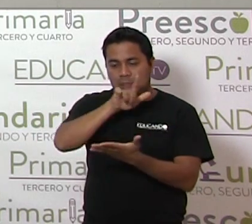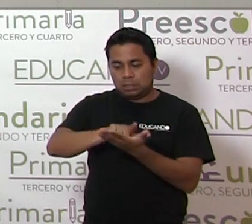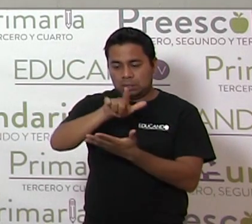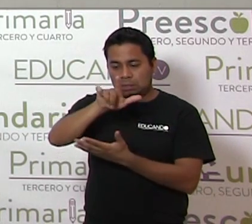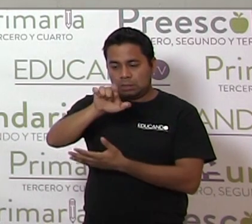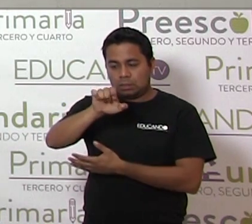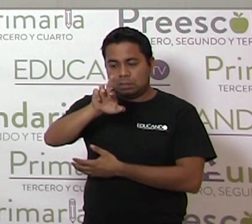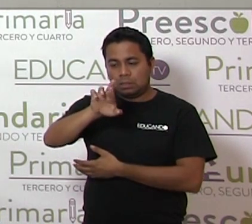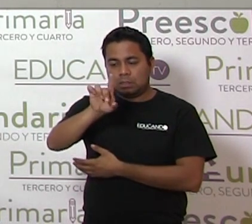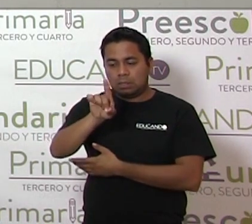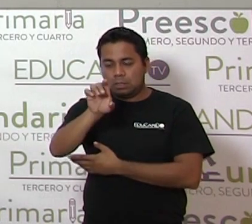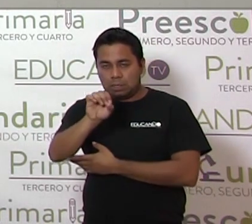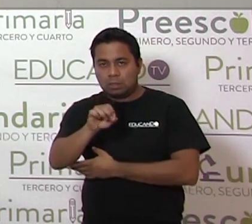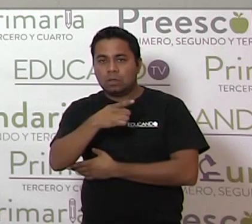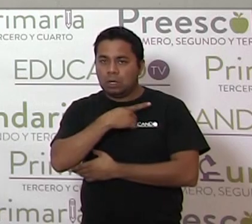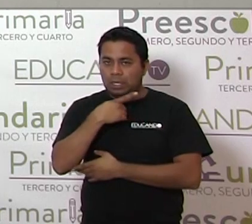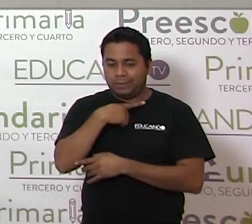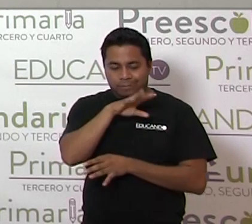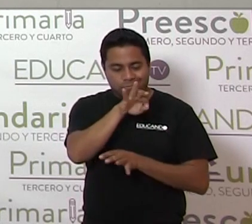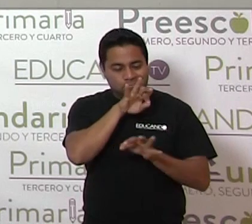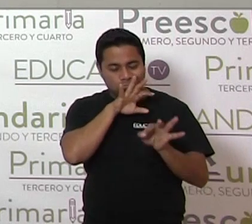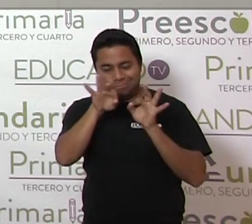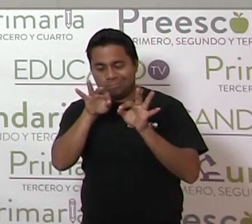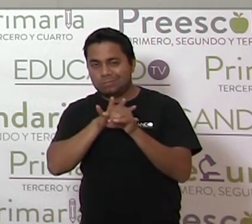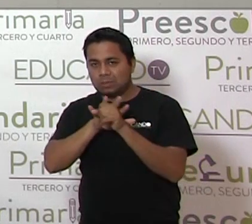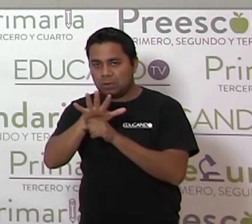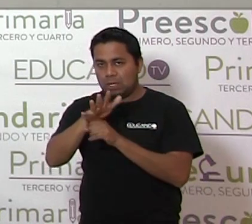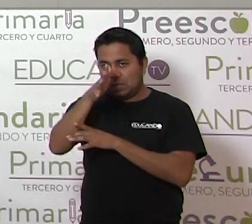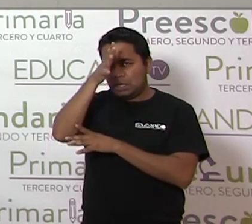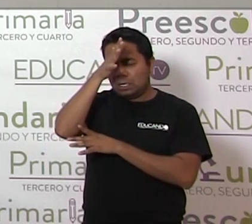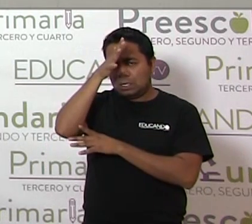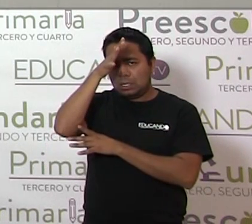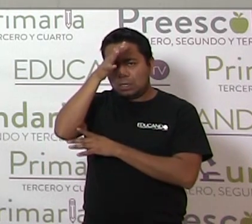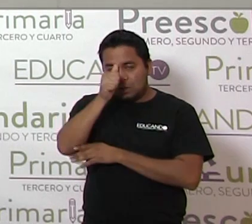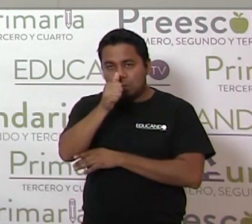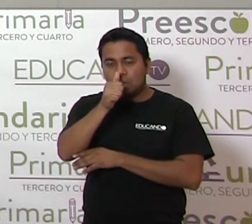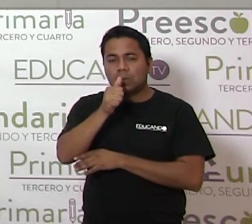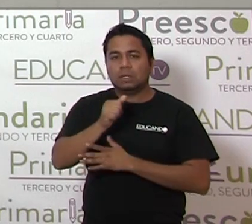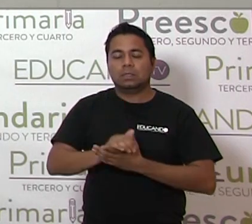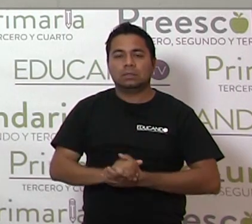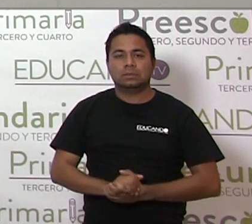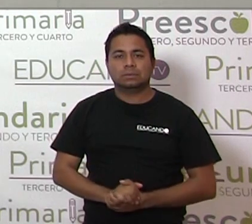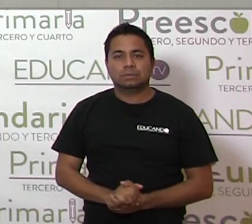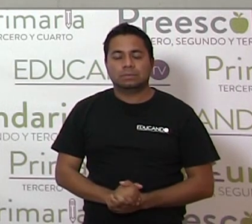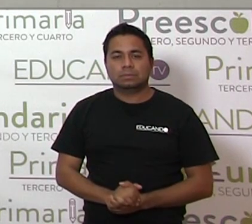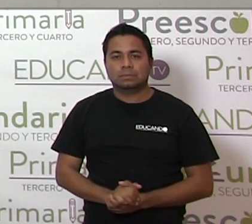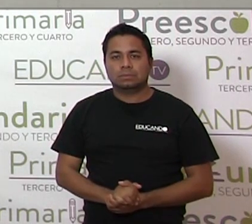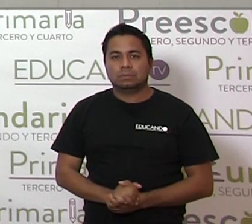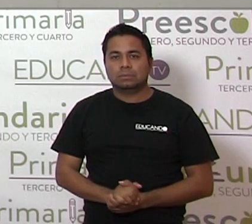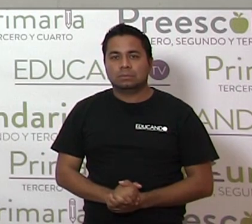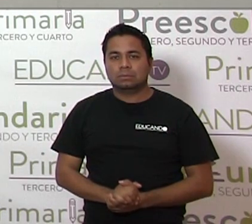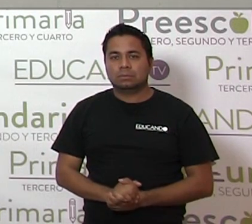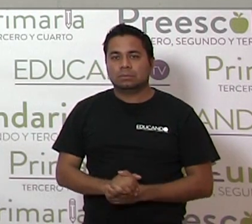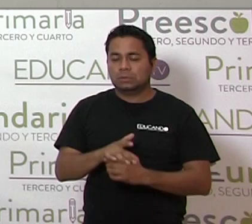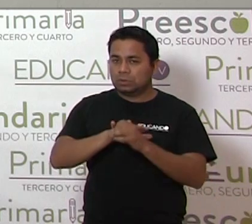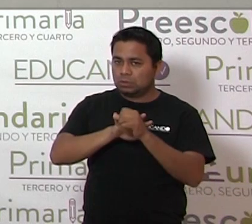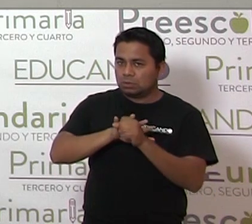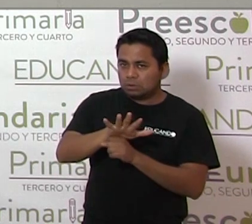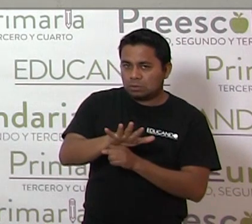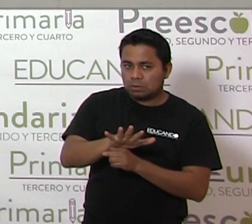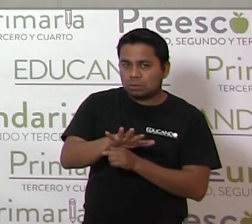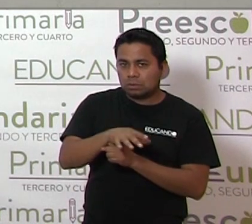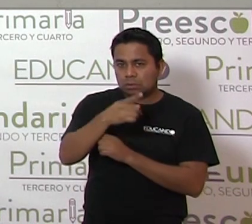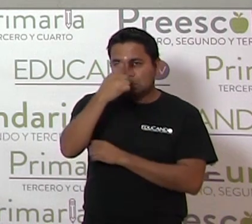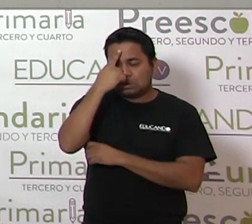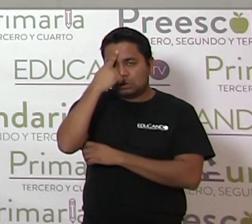Ley Lerdo. Bien, tenemos que ir seleccionando, recuerda, primera característica, que